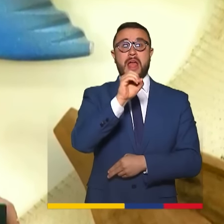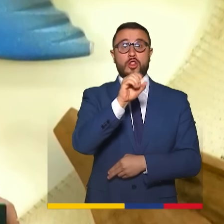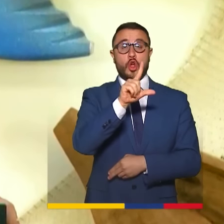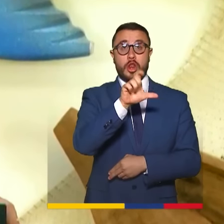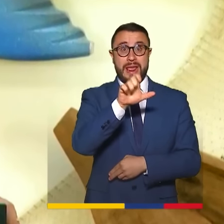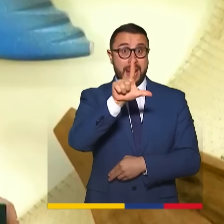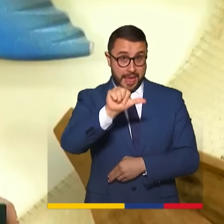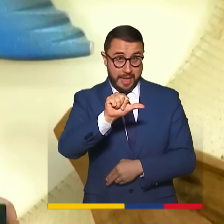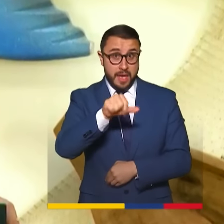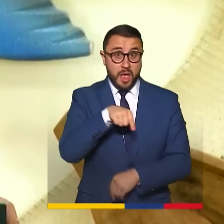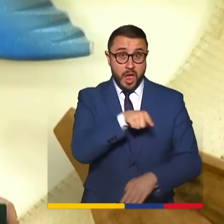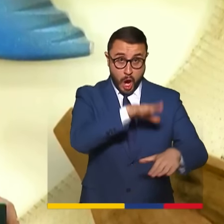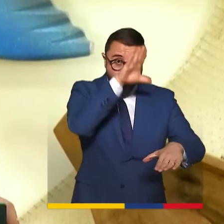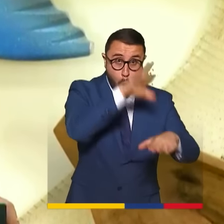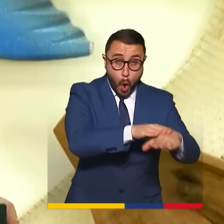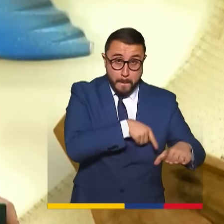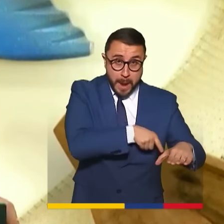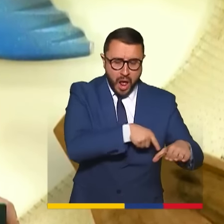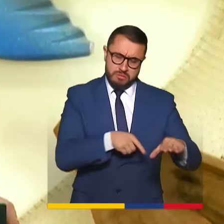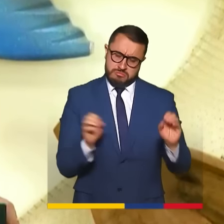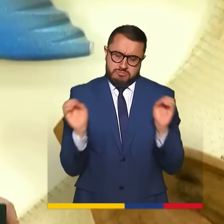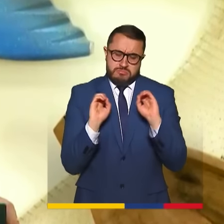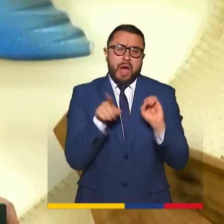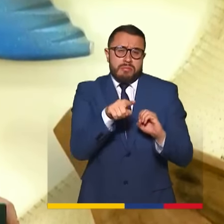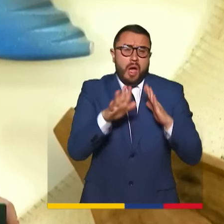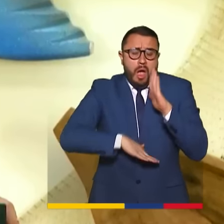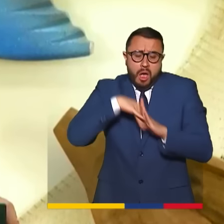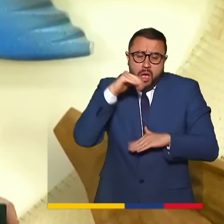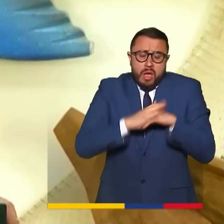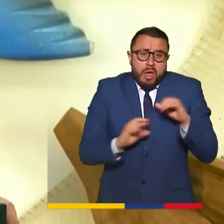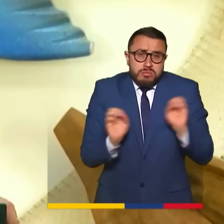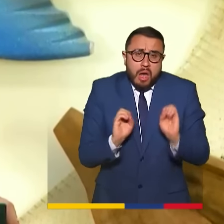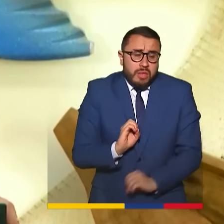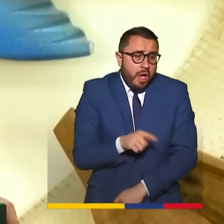fue sufriendo más o menos